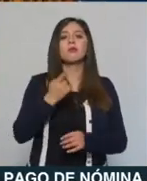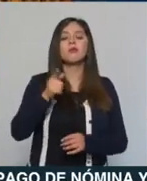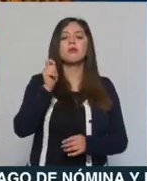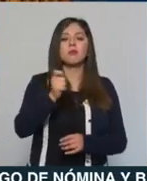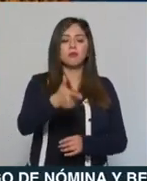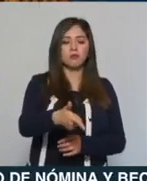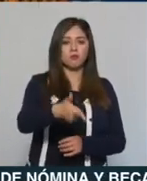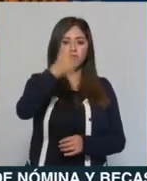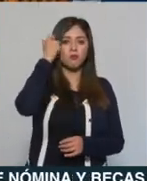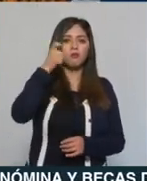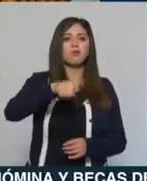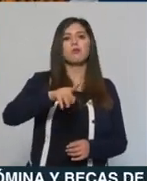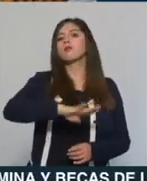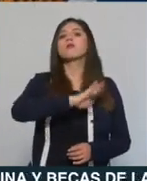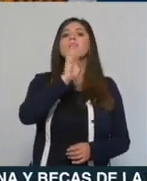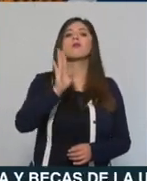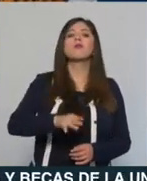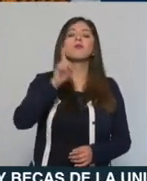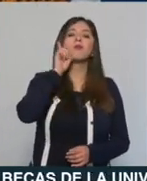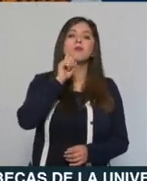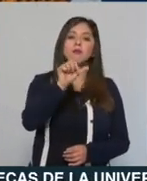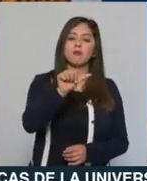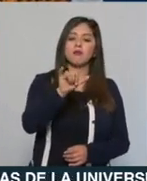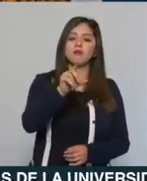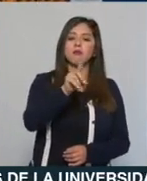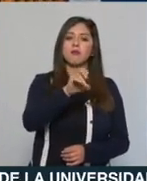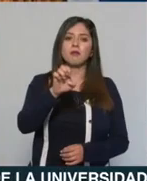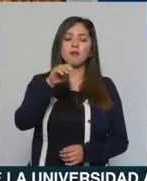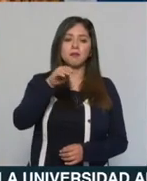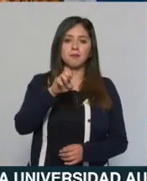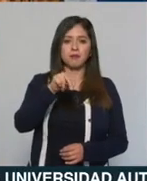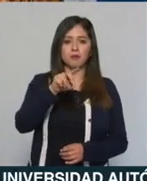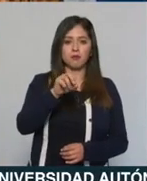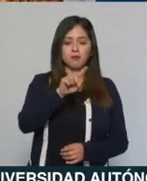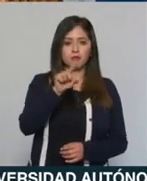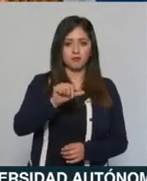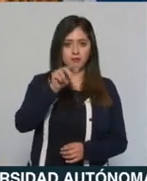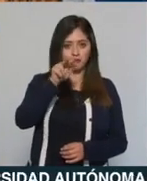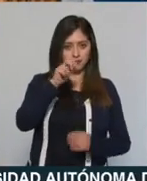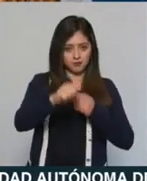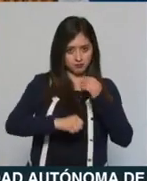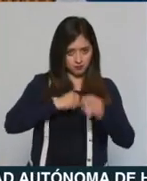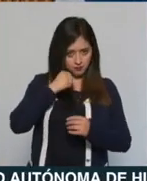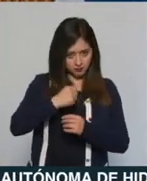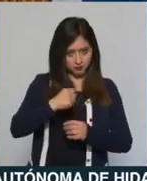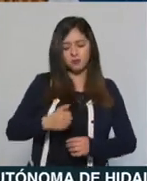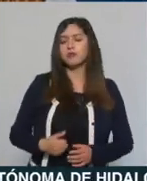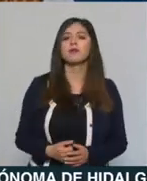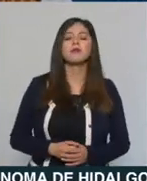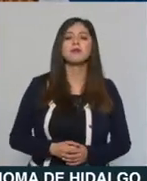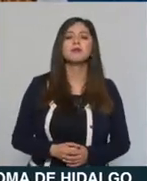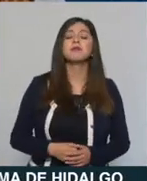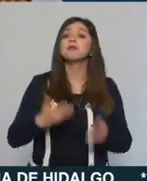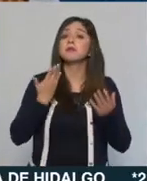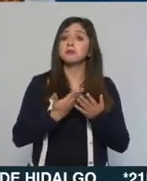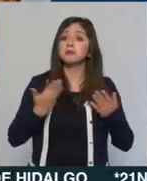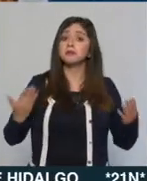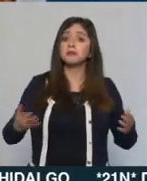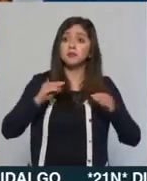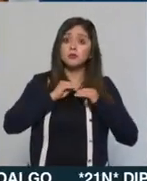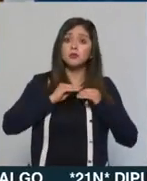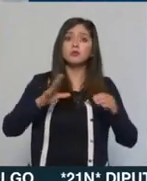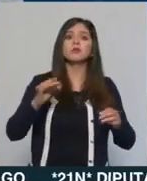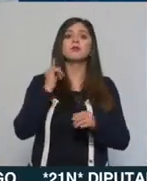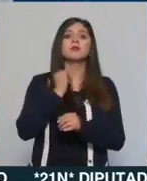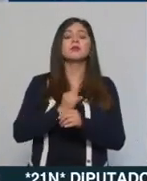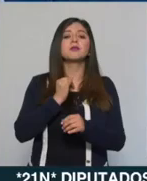arma que había cesado de la vida a Aide Mendoza, de 18 años de edad. Lo que te puedo comentar es que se ha anunciado a través de las redes